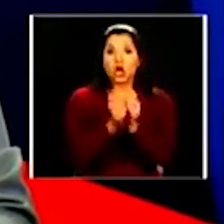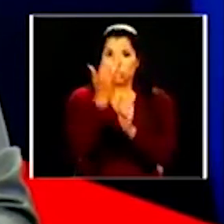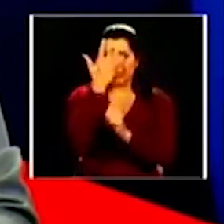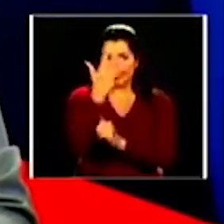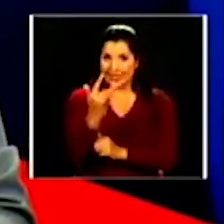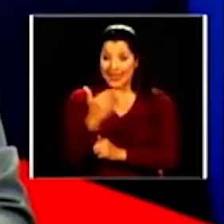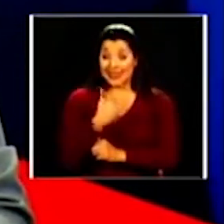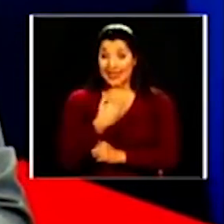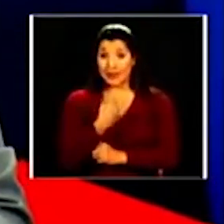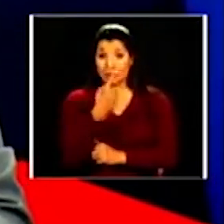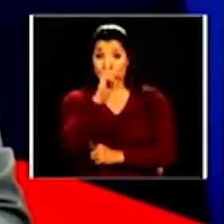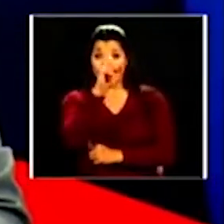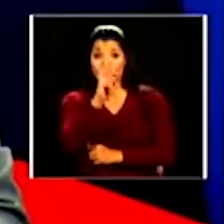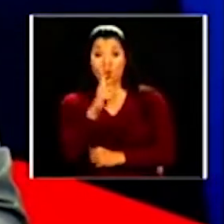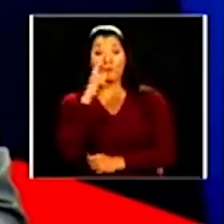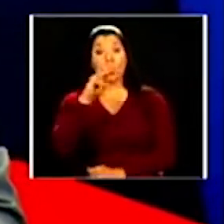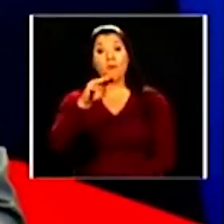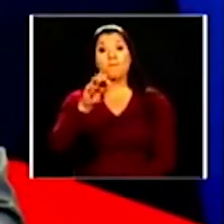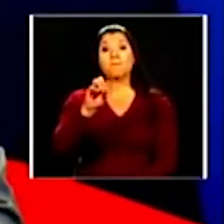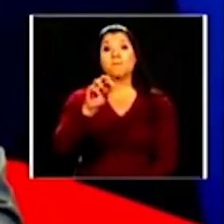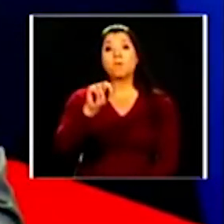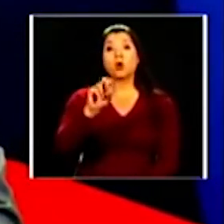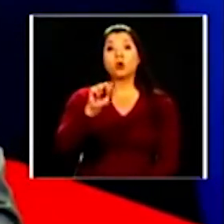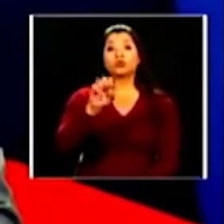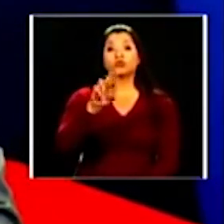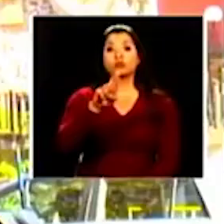pregunta de doña Montserrat Soto.